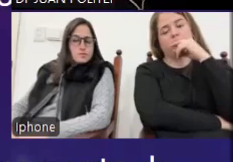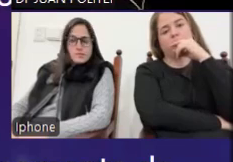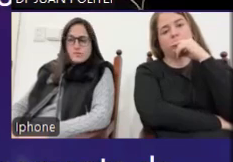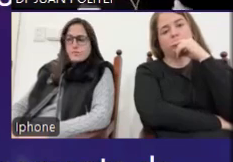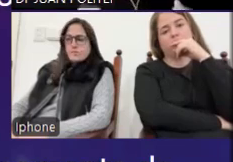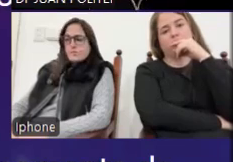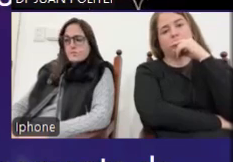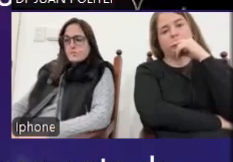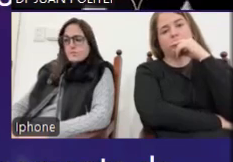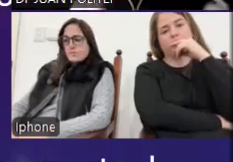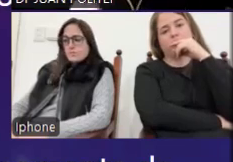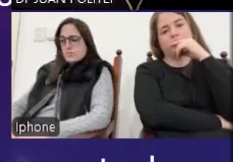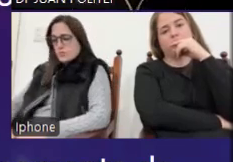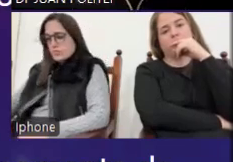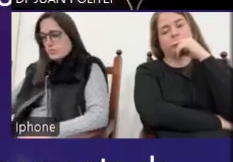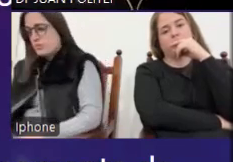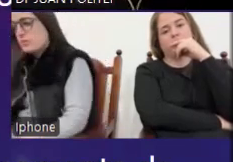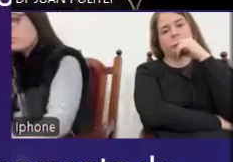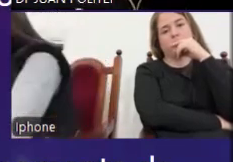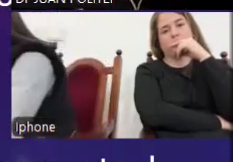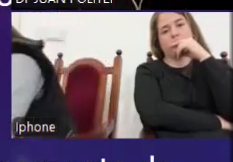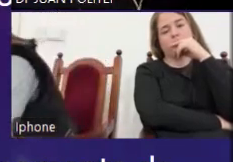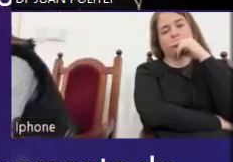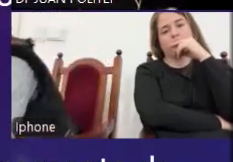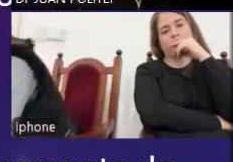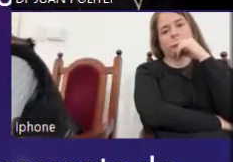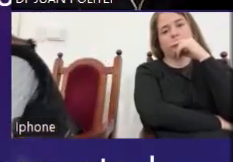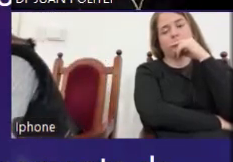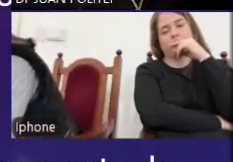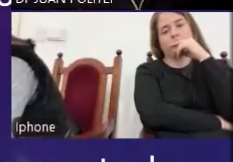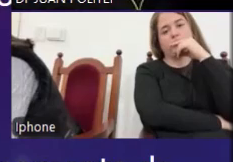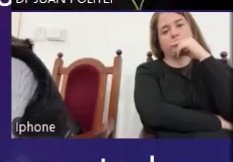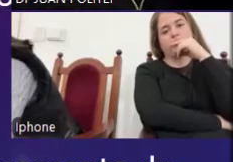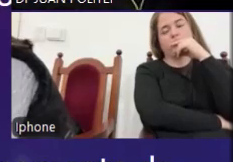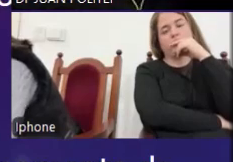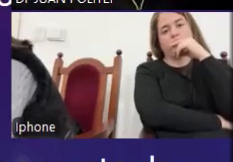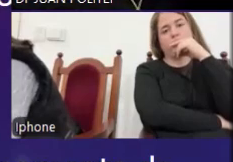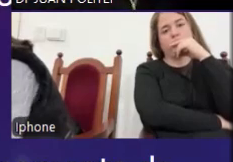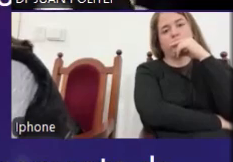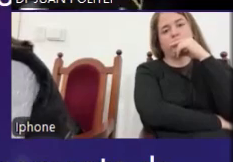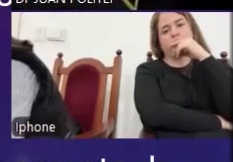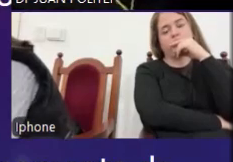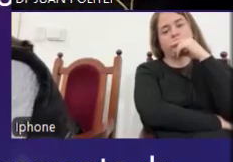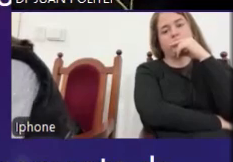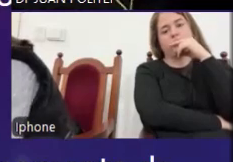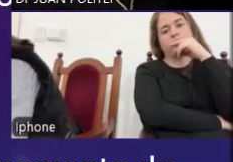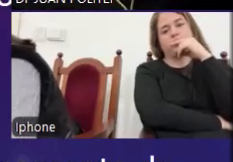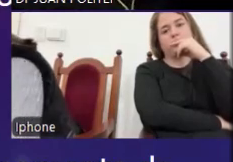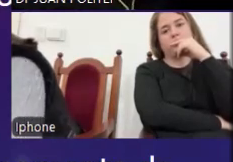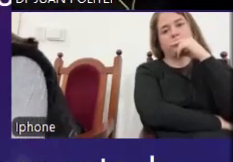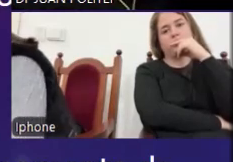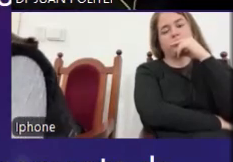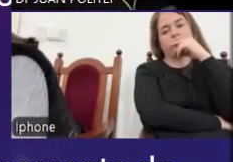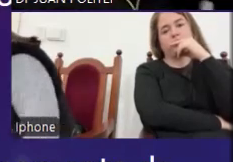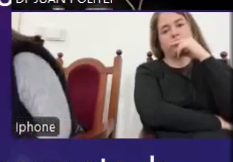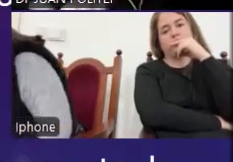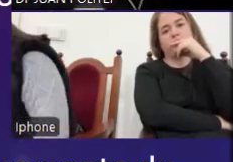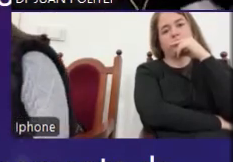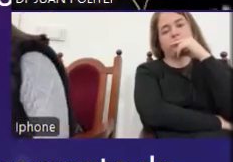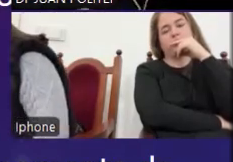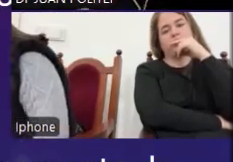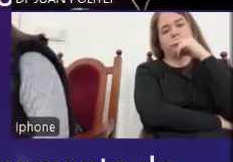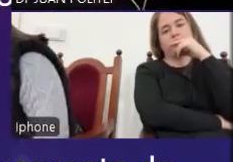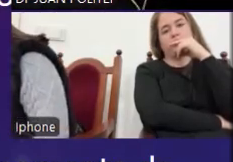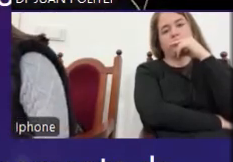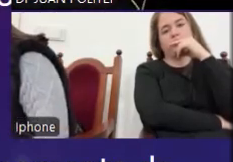domicilio. ¿Por qué? Porque va un enfermero a la casa, le saca sangre en la casa y no tiene que venir hasta el lugar, ¿sí? Eso